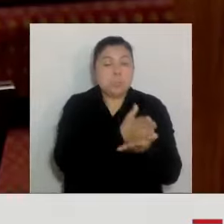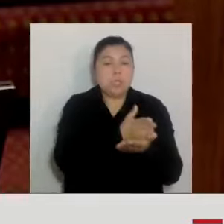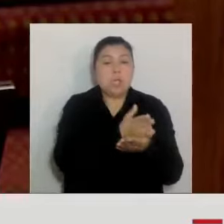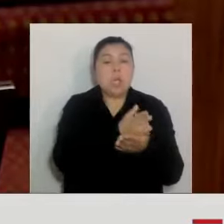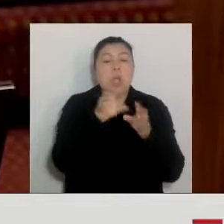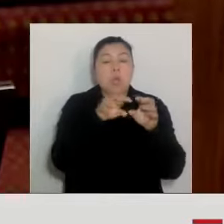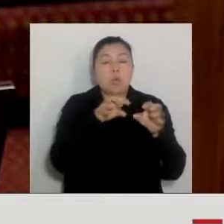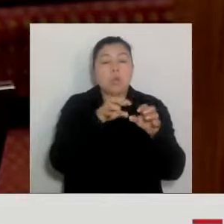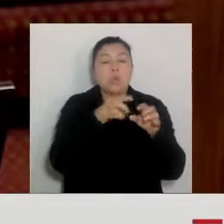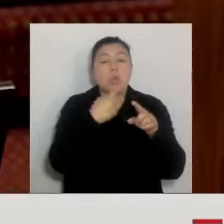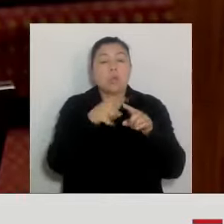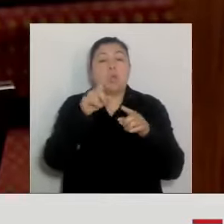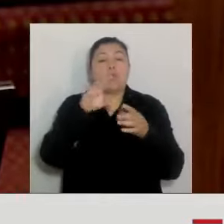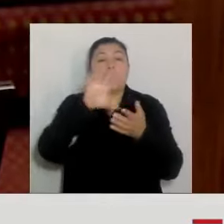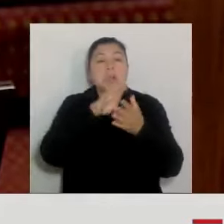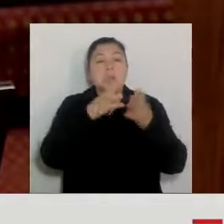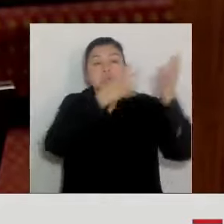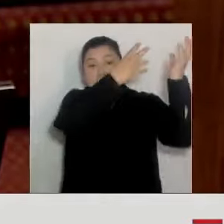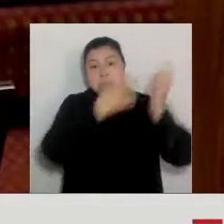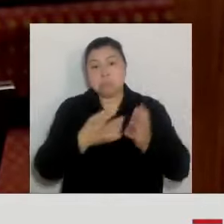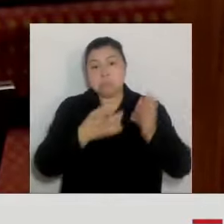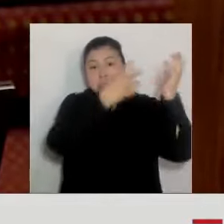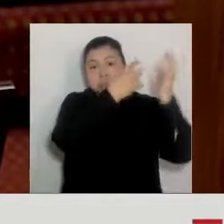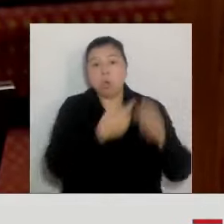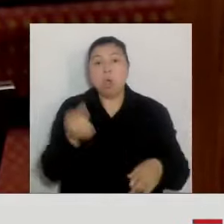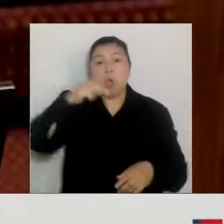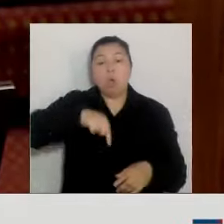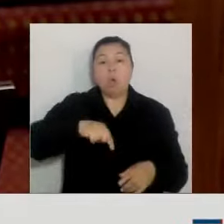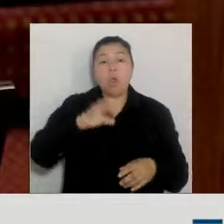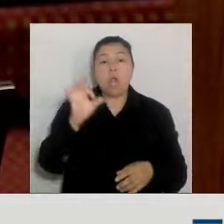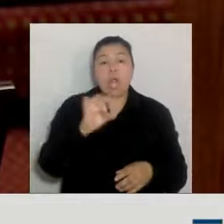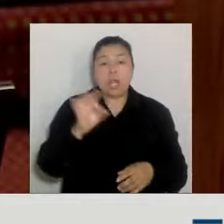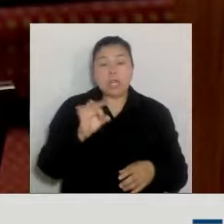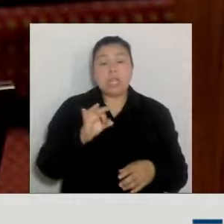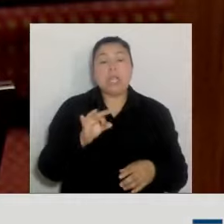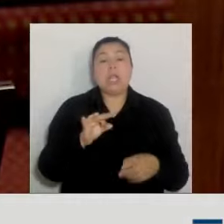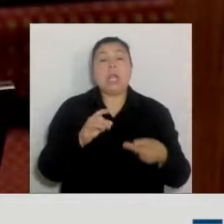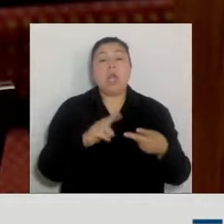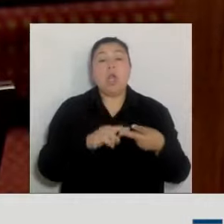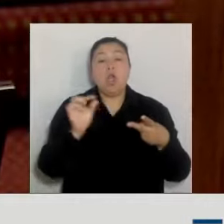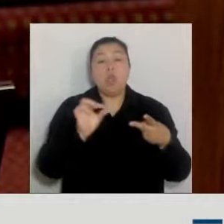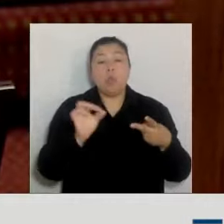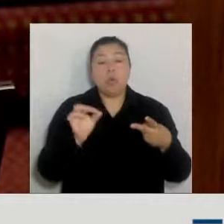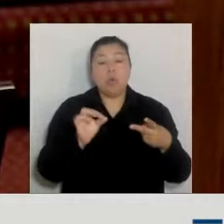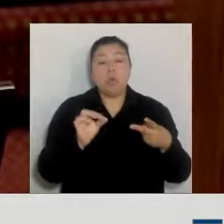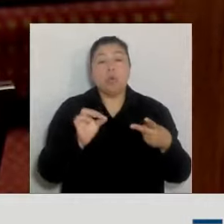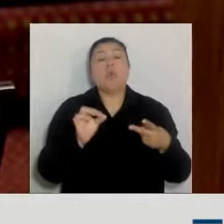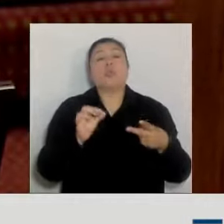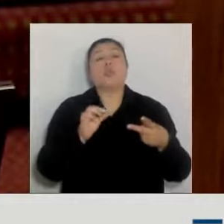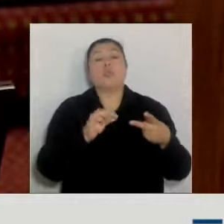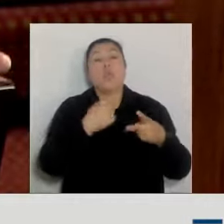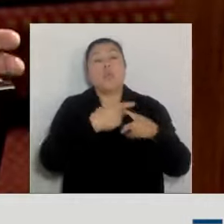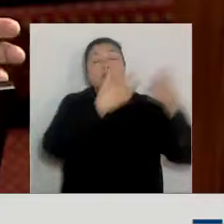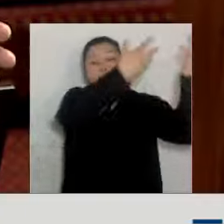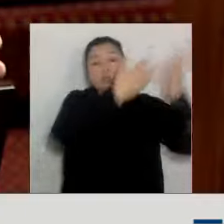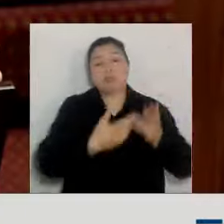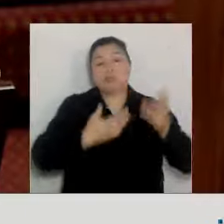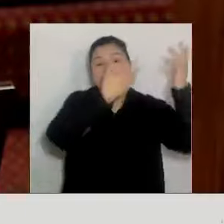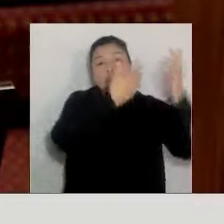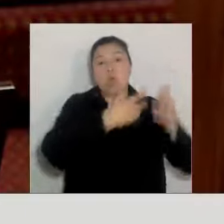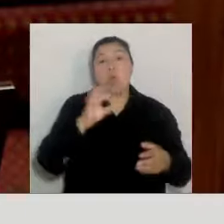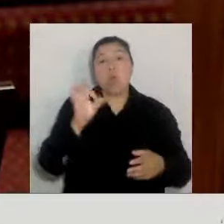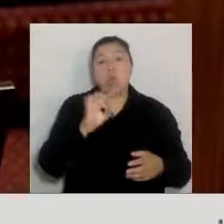importados por lo tanto hoy día las lentejas que llegan de Canadá los porotos que llegan de Norteamérica porque los porotos ya no son chilenos si más